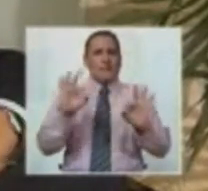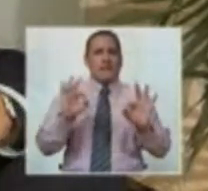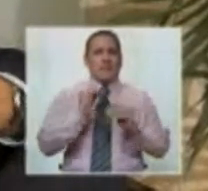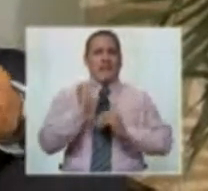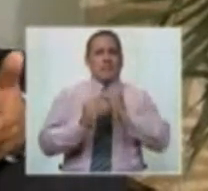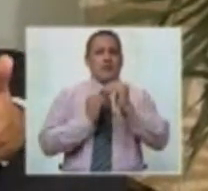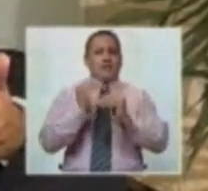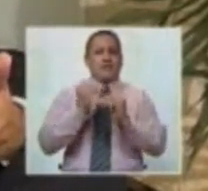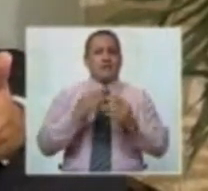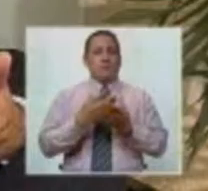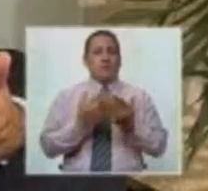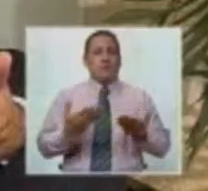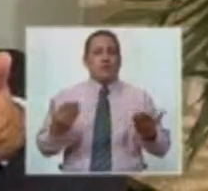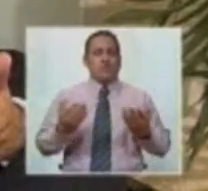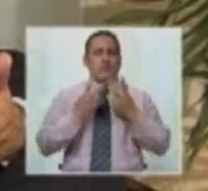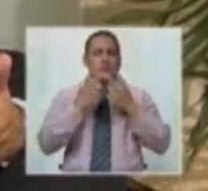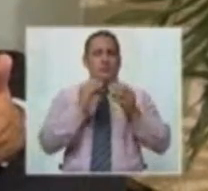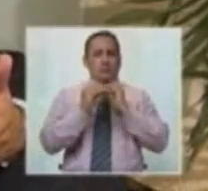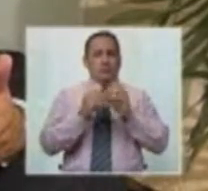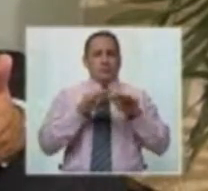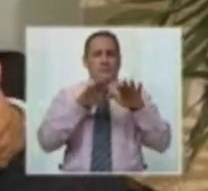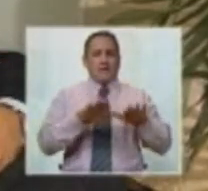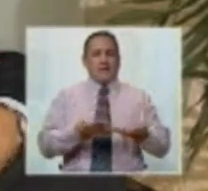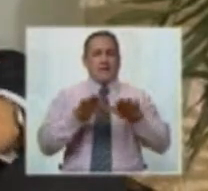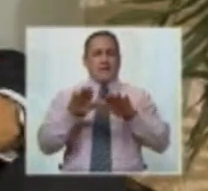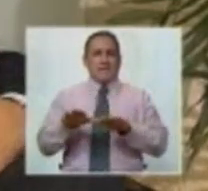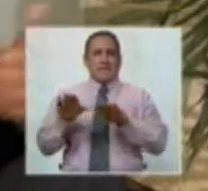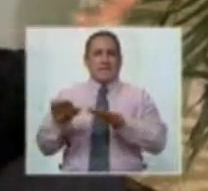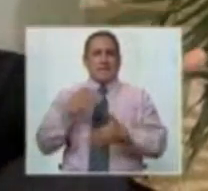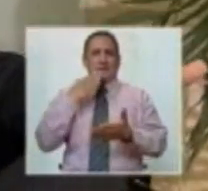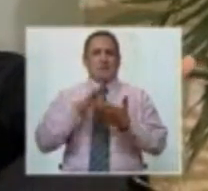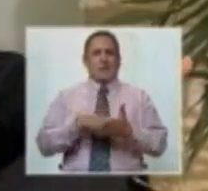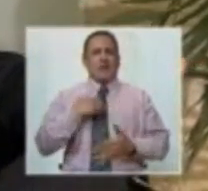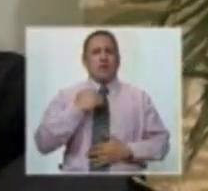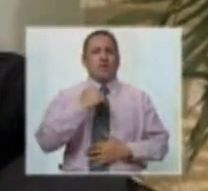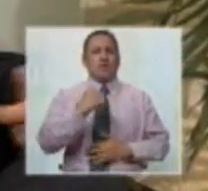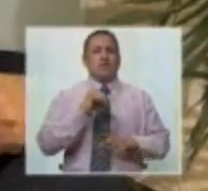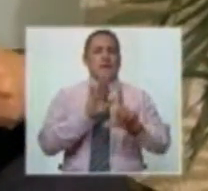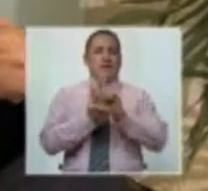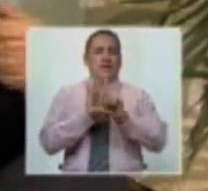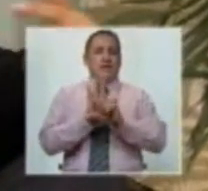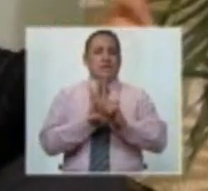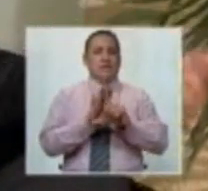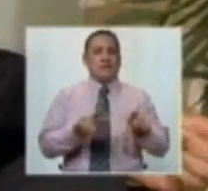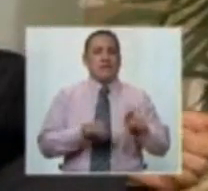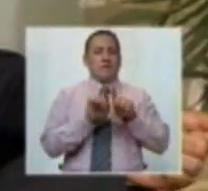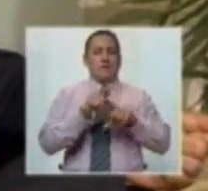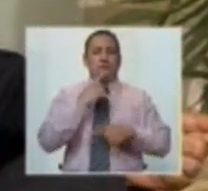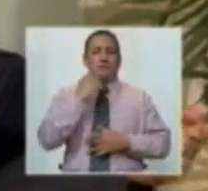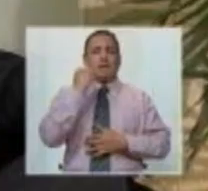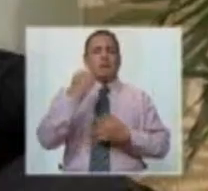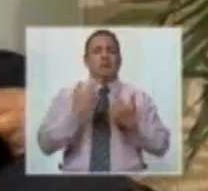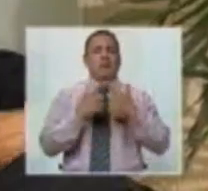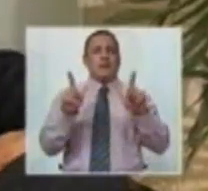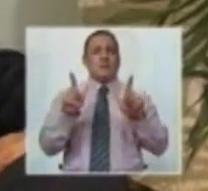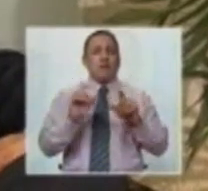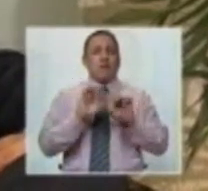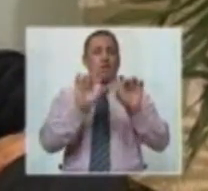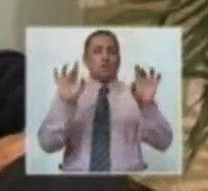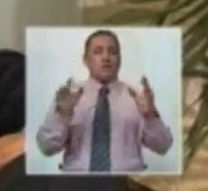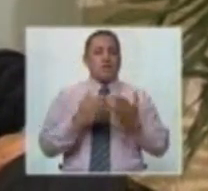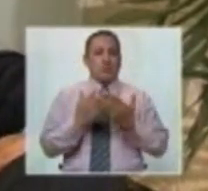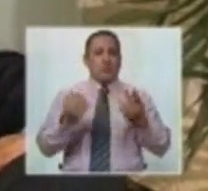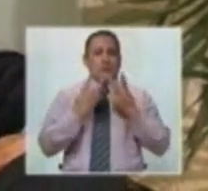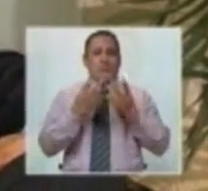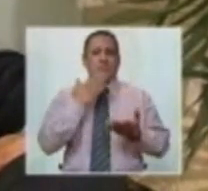pasos y las rejas están siendo colocadas arbitrariamente a despecho de la ley, por un lado, uh-huh, a despecho del derecho a libre de tránsito, por otro, pero